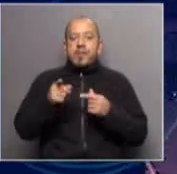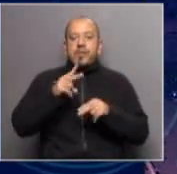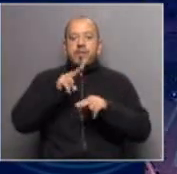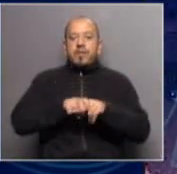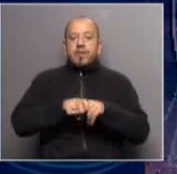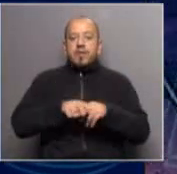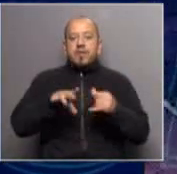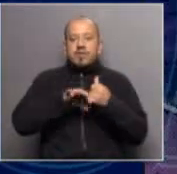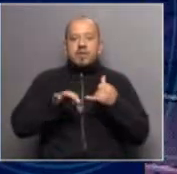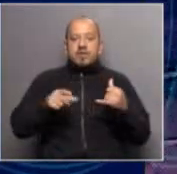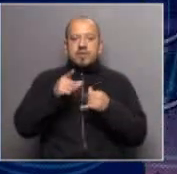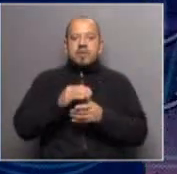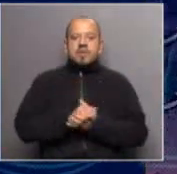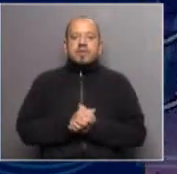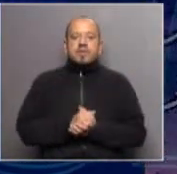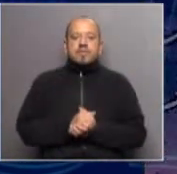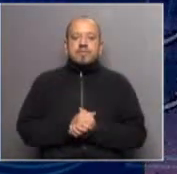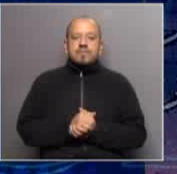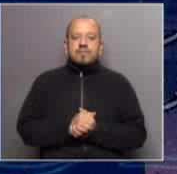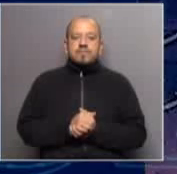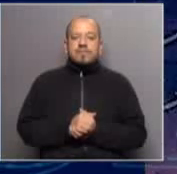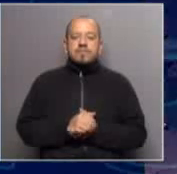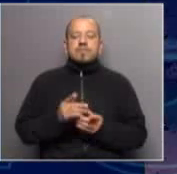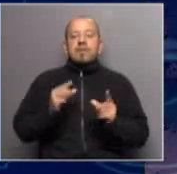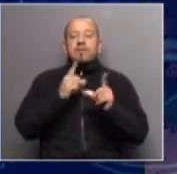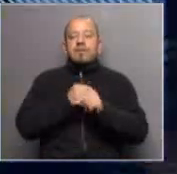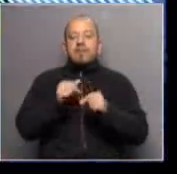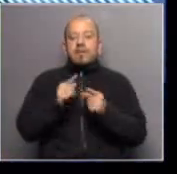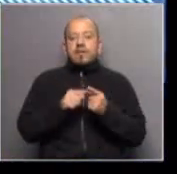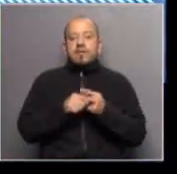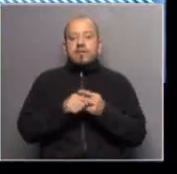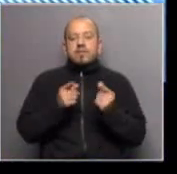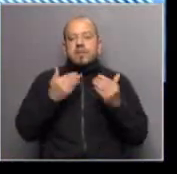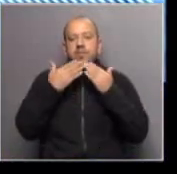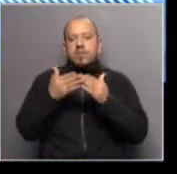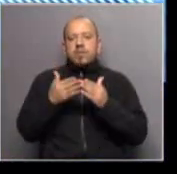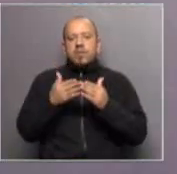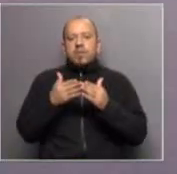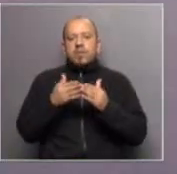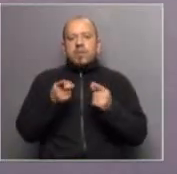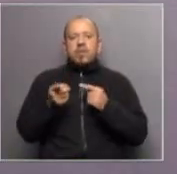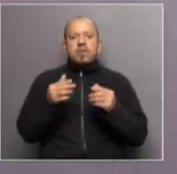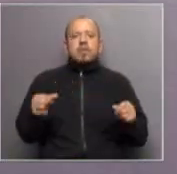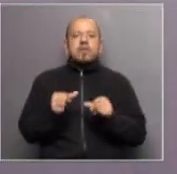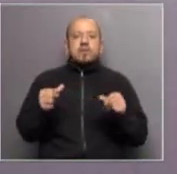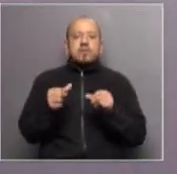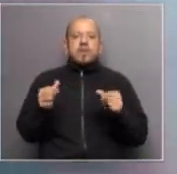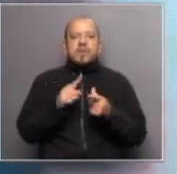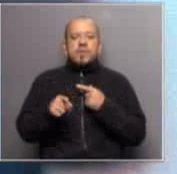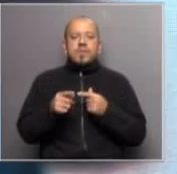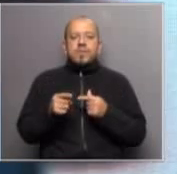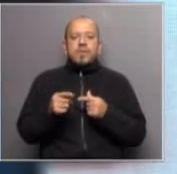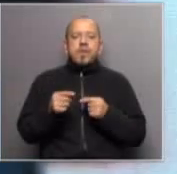comes un chorizo cuando termine la toma. Ernesto, tenemos que ir terminando, pero no quiero dejar de preguntarte, ¿en qué estás componiendo? ¿Estás